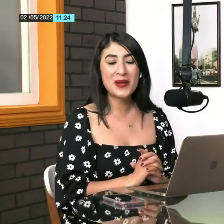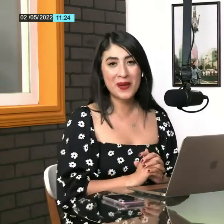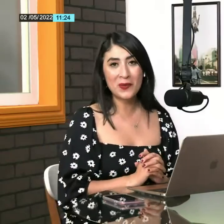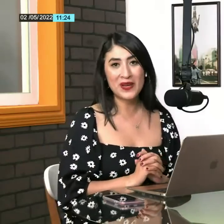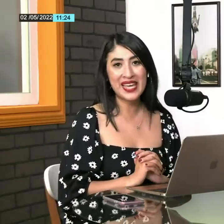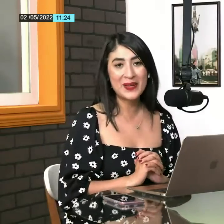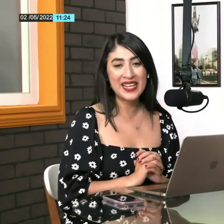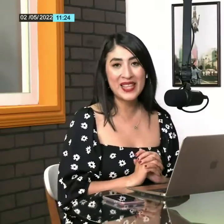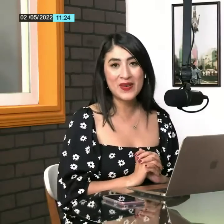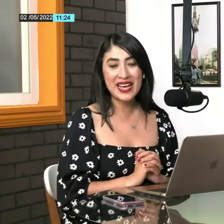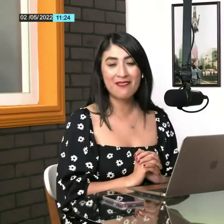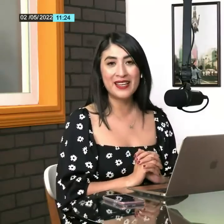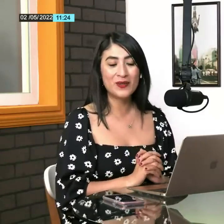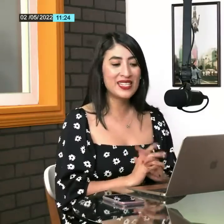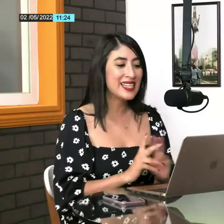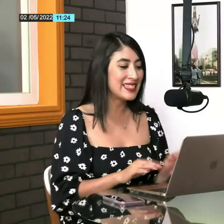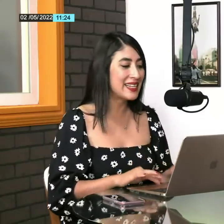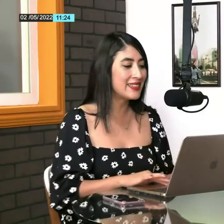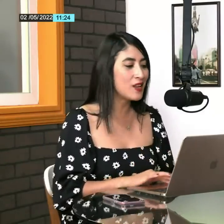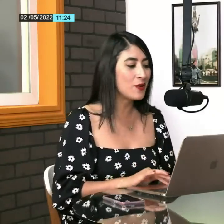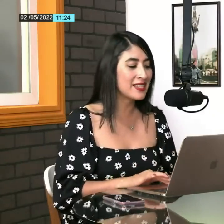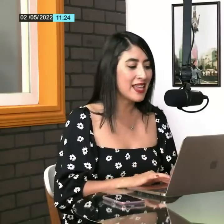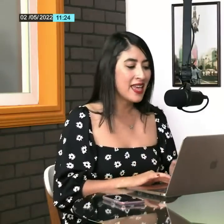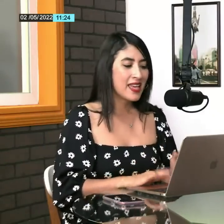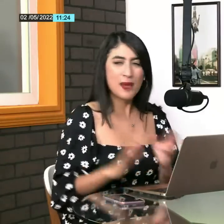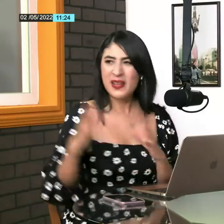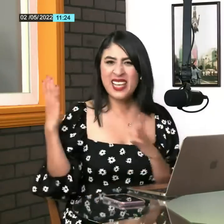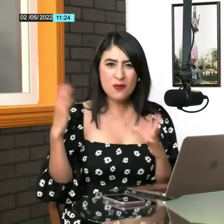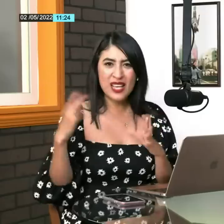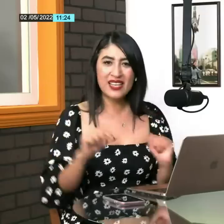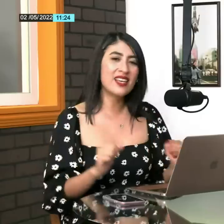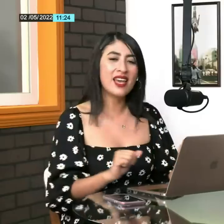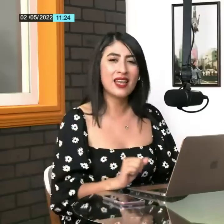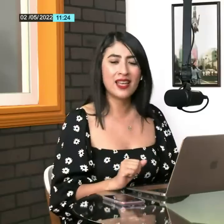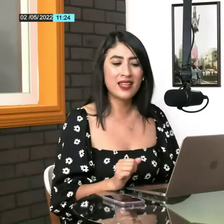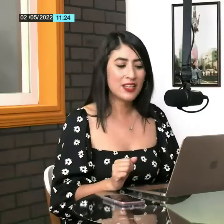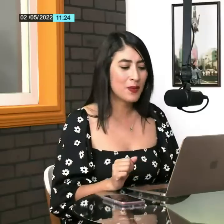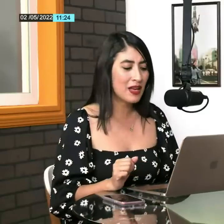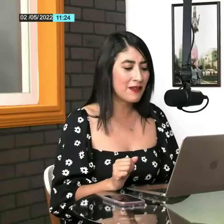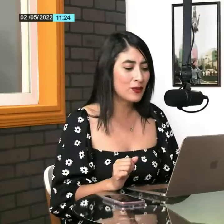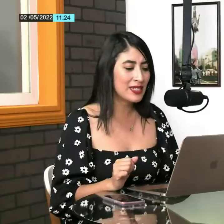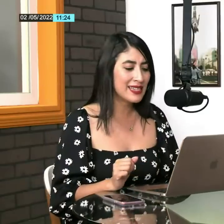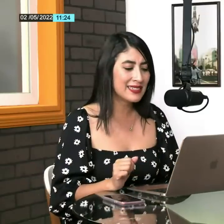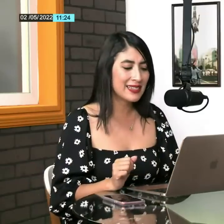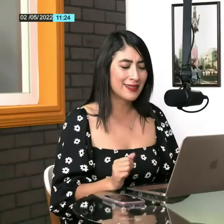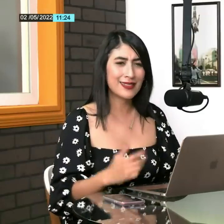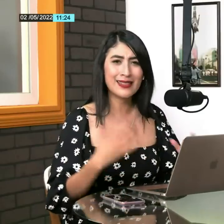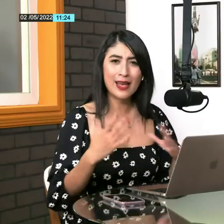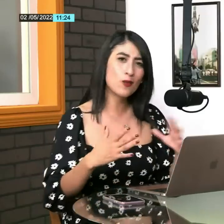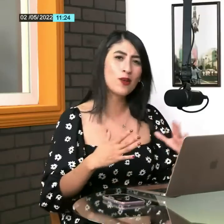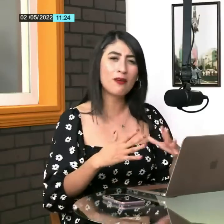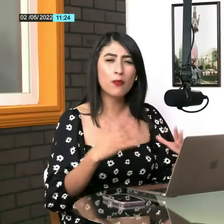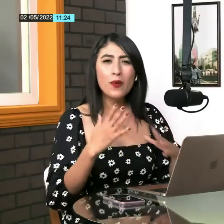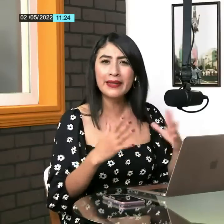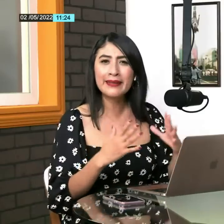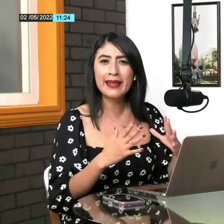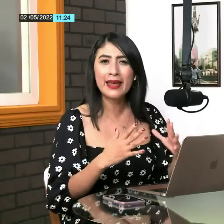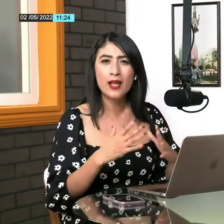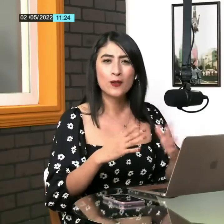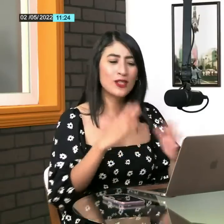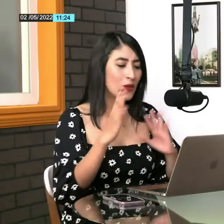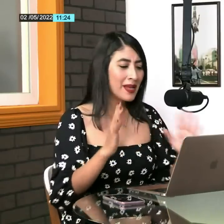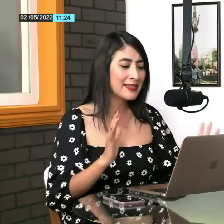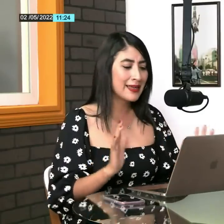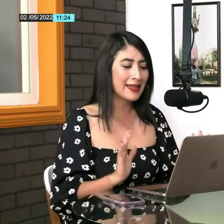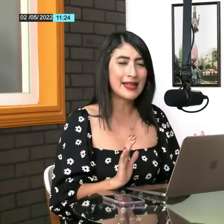por haberme acompañado el día de hoy en café y noticias en este lunes que practicamos aquí en el equipo de café y noticias que se sentía como de puente